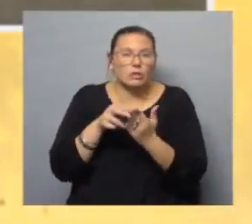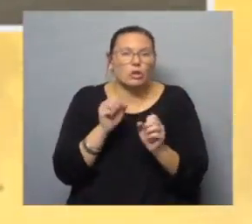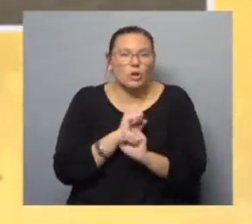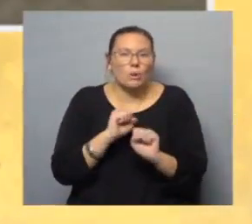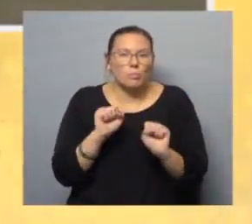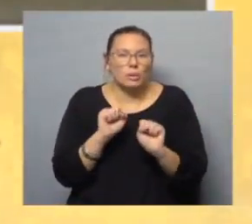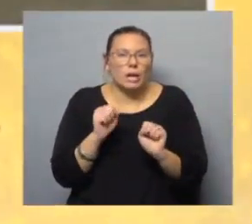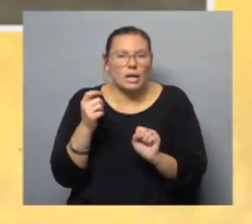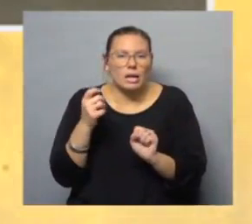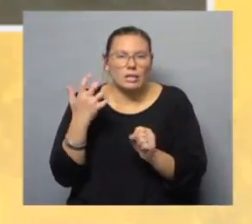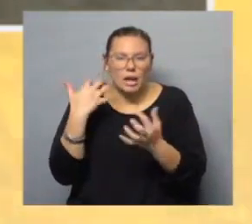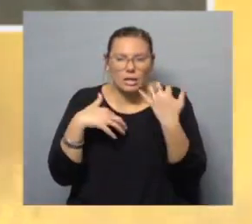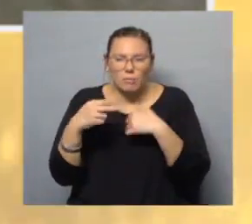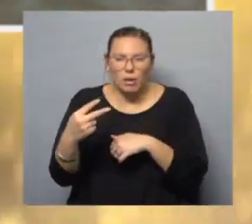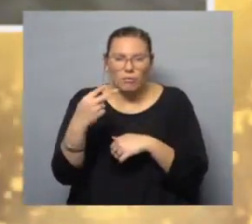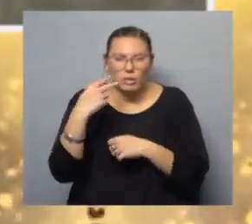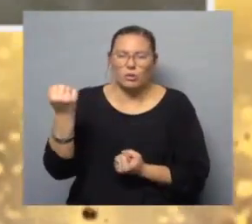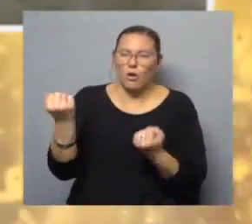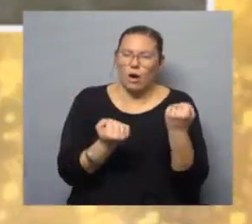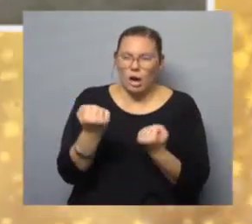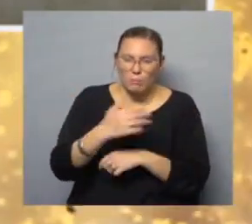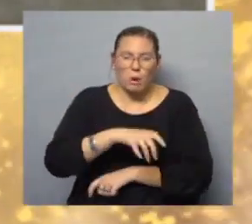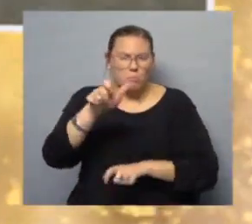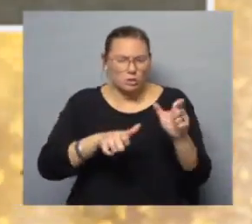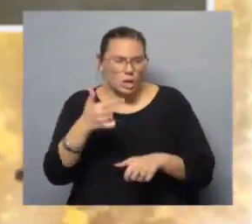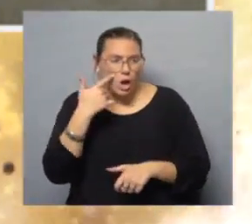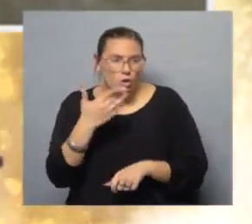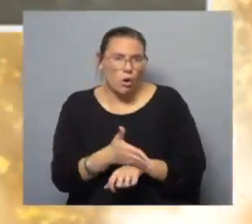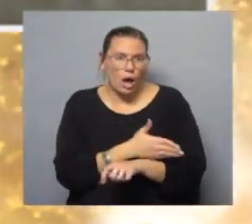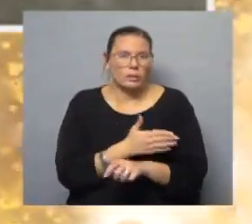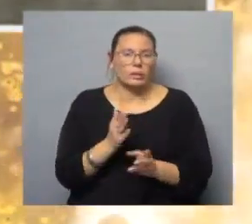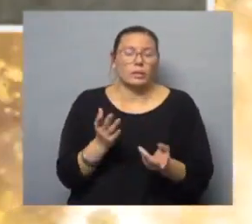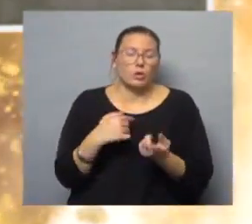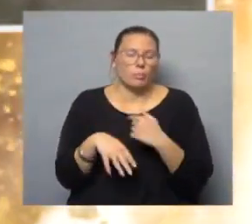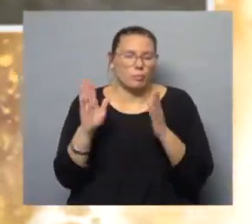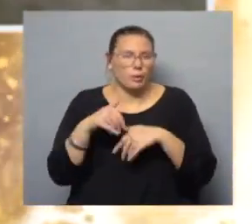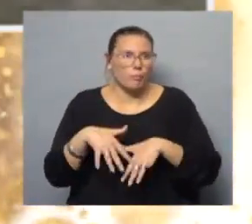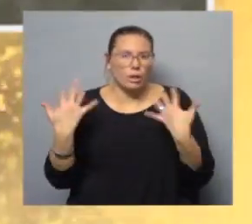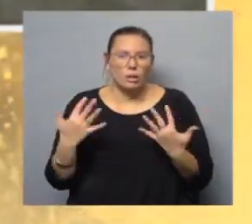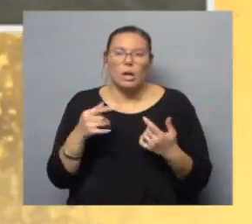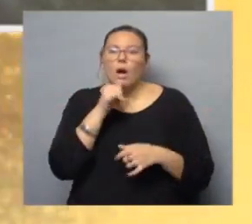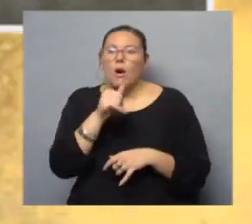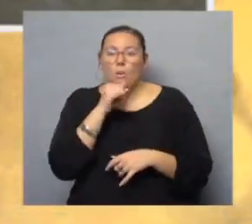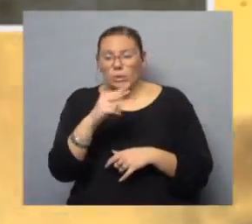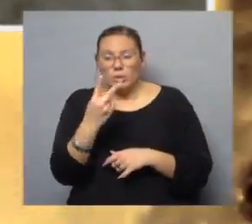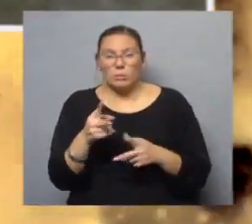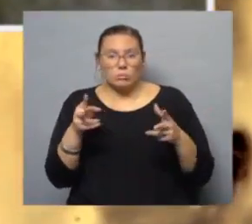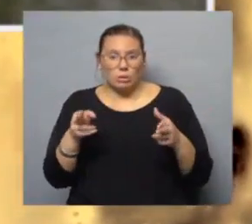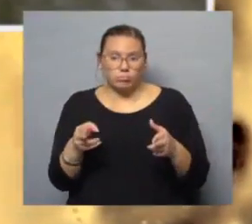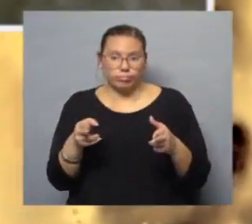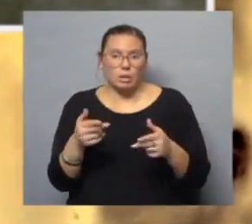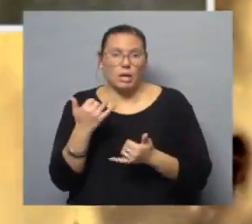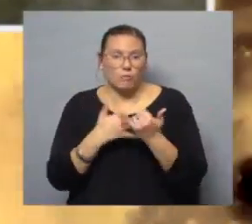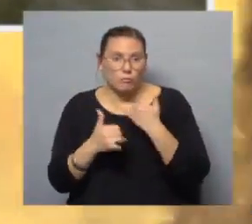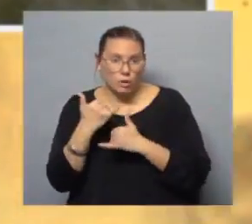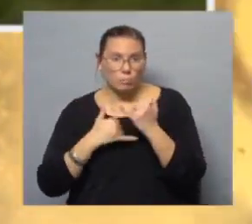tenían que ser venados que hayan visto camionetas, que hayan visto seres humanos, ¿no? Bueno, nos cuenta Susana en la segunda parte del